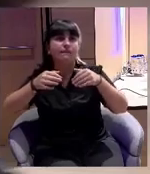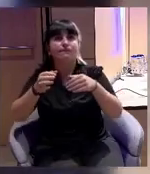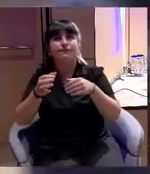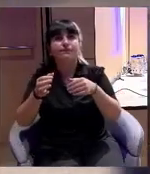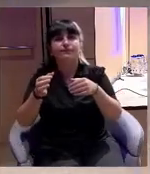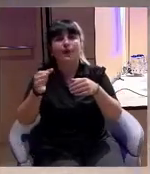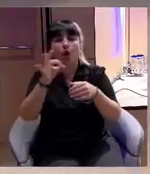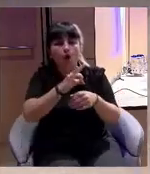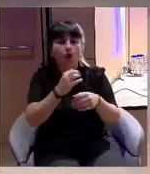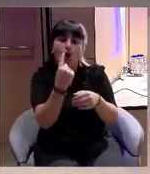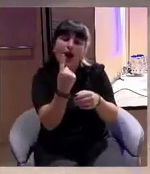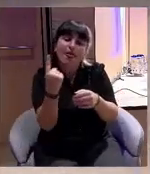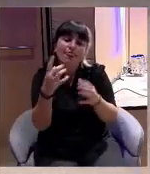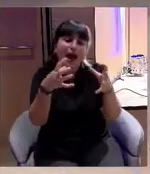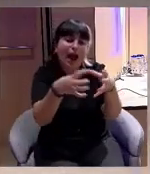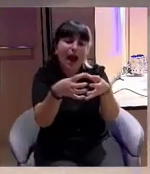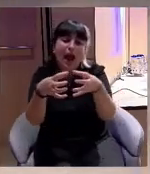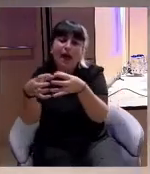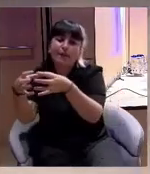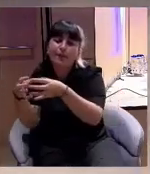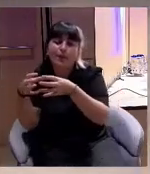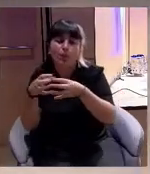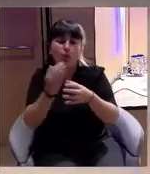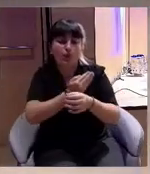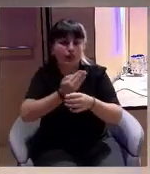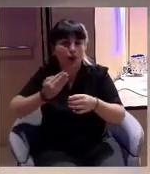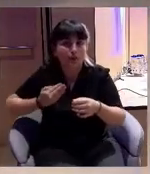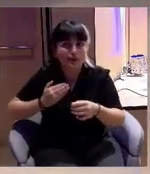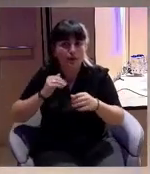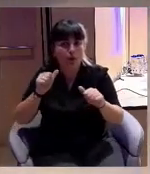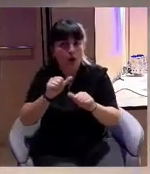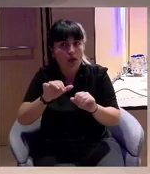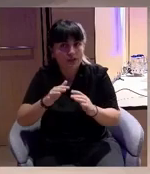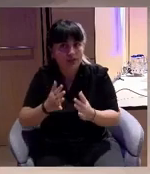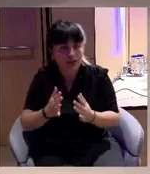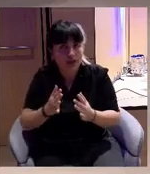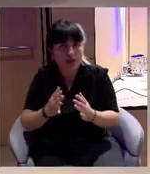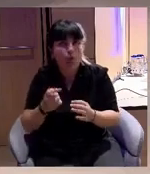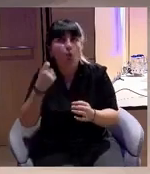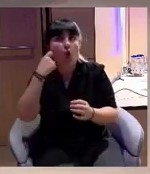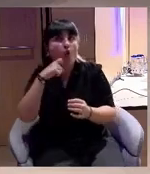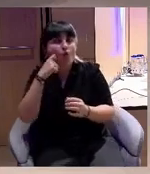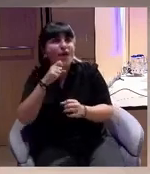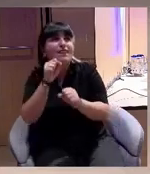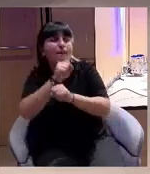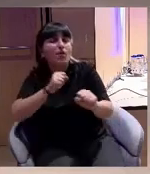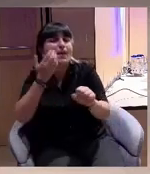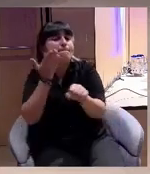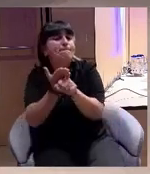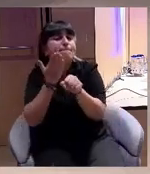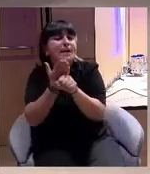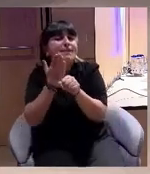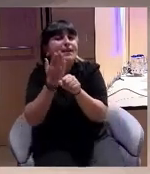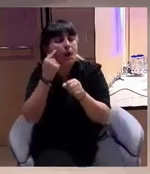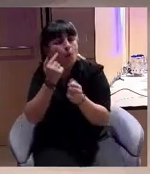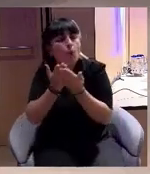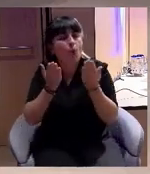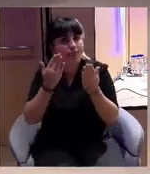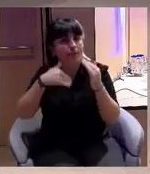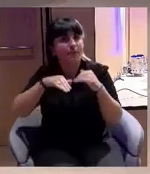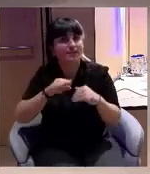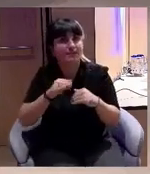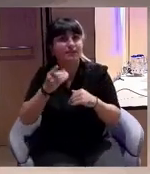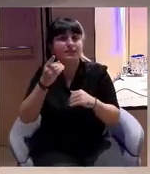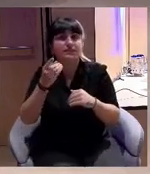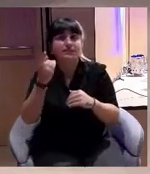hacen los gobiernos y los Estados están muy por debajo de lo que de lo que debería ocurrir Y eso genera un aumento de